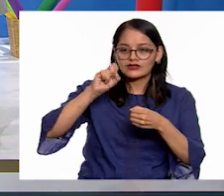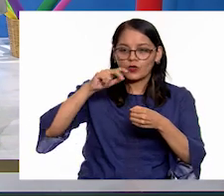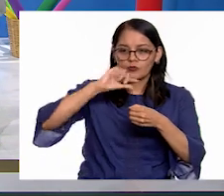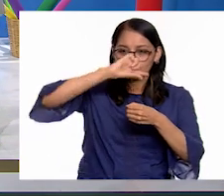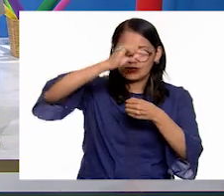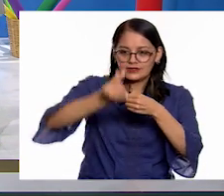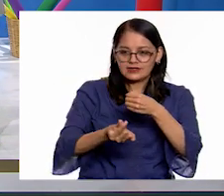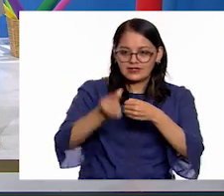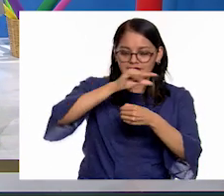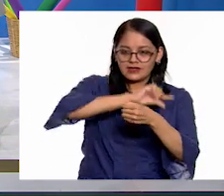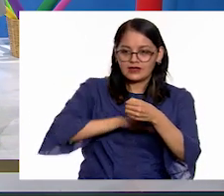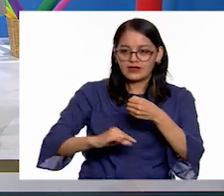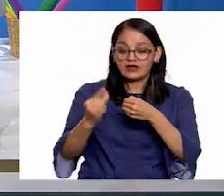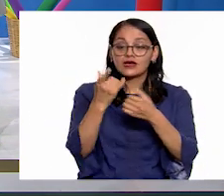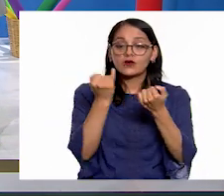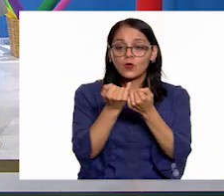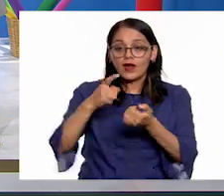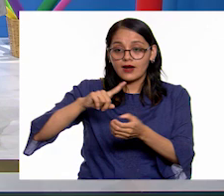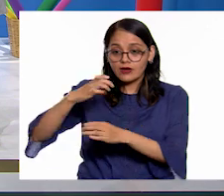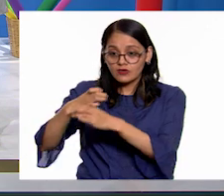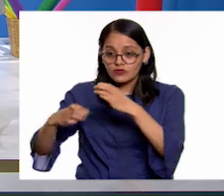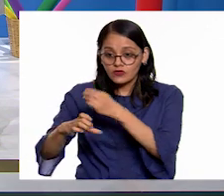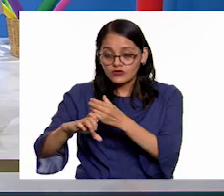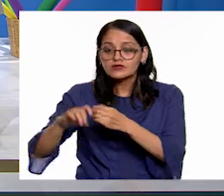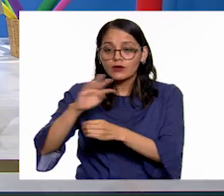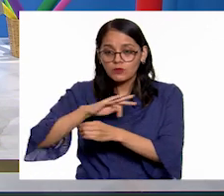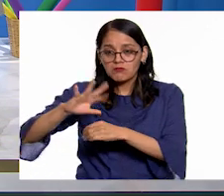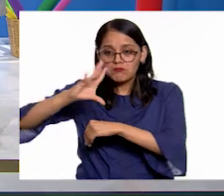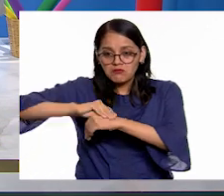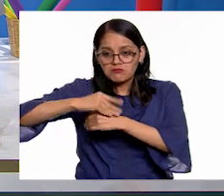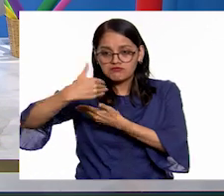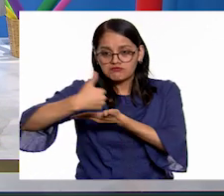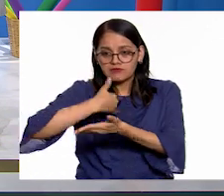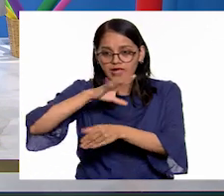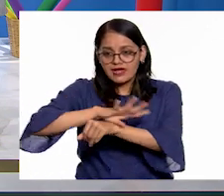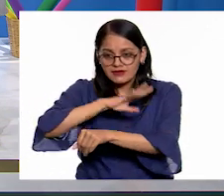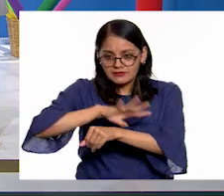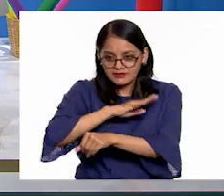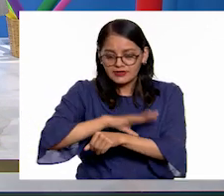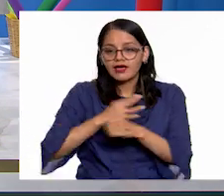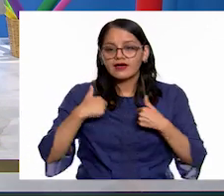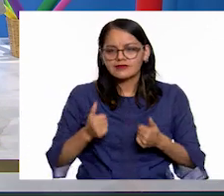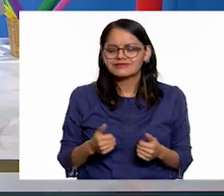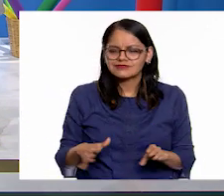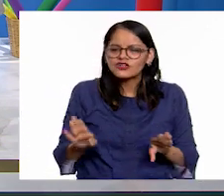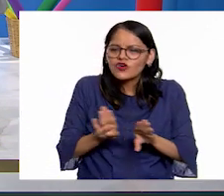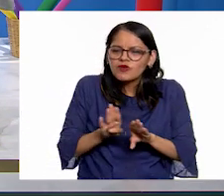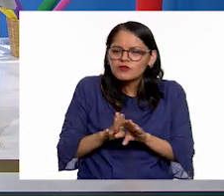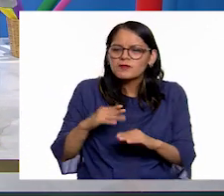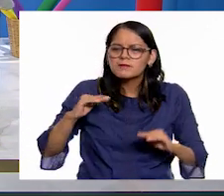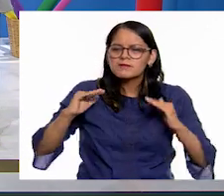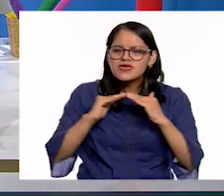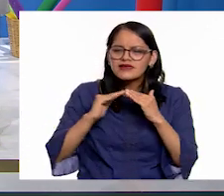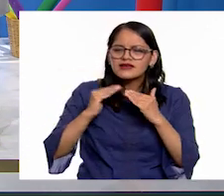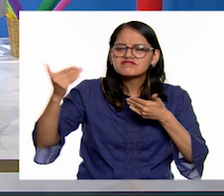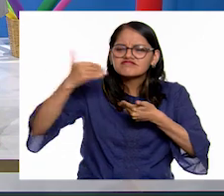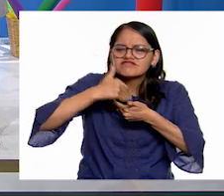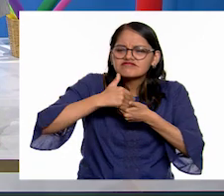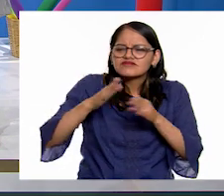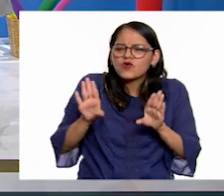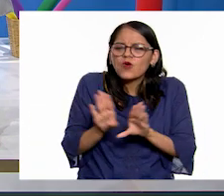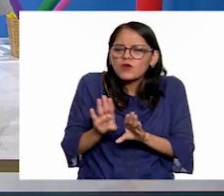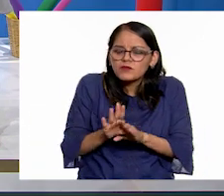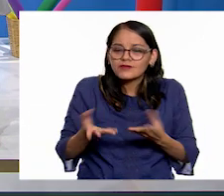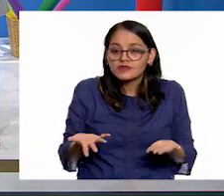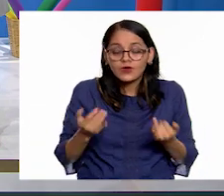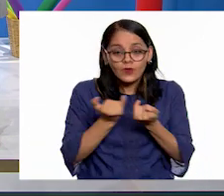hay en la superficie de un material conductor. Pero, ¿cómo es que esto llega hasta mi casa y muchas casas más?